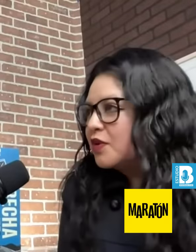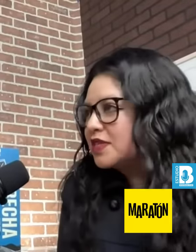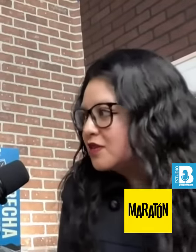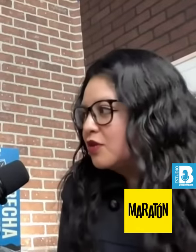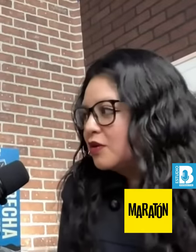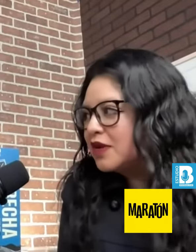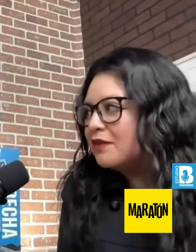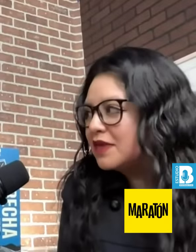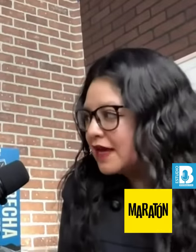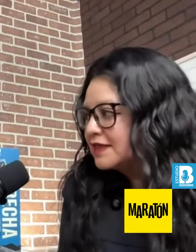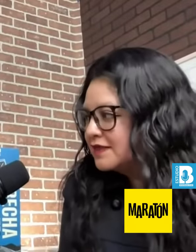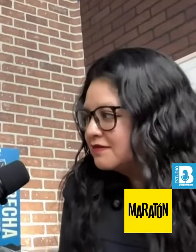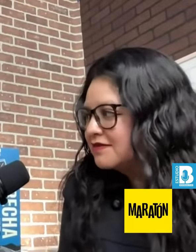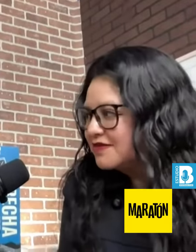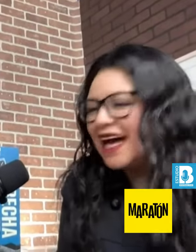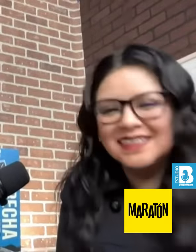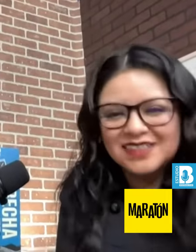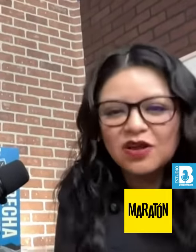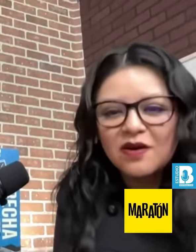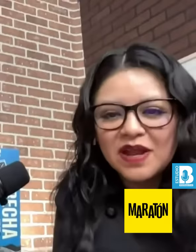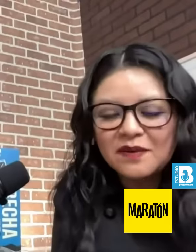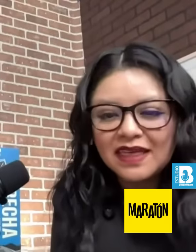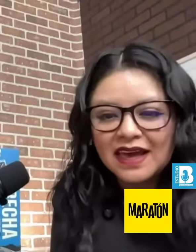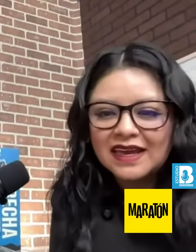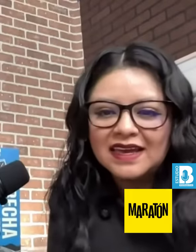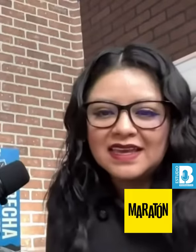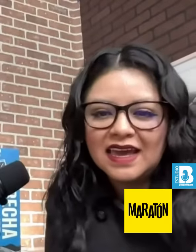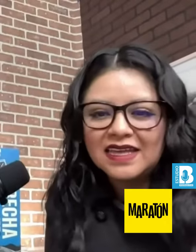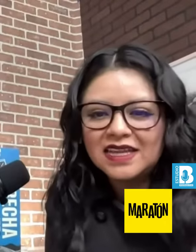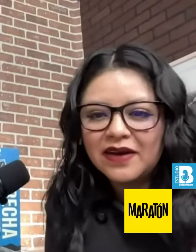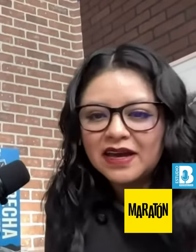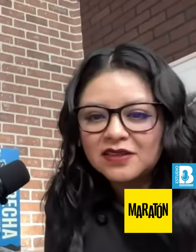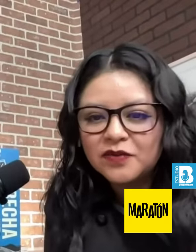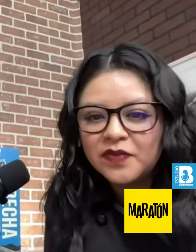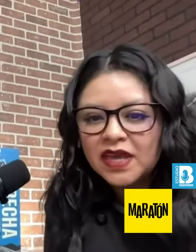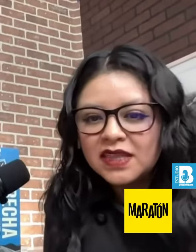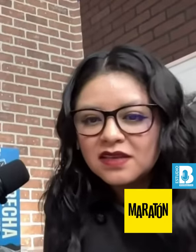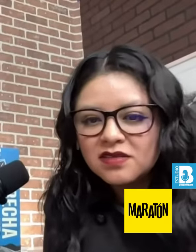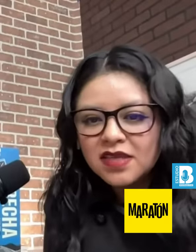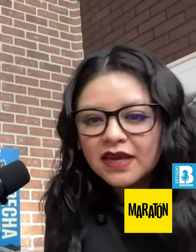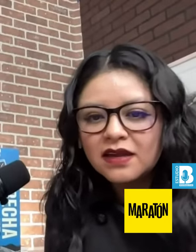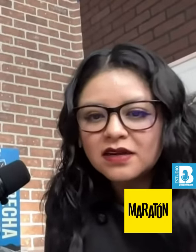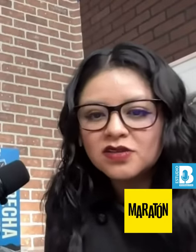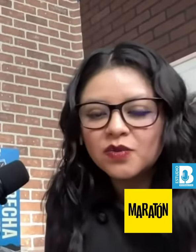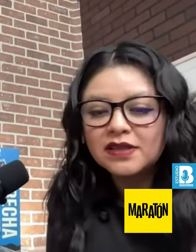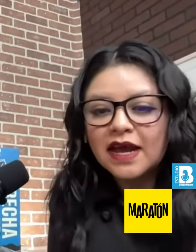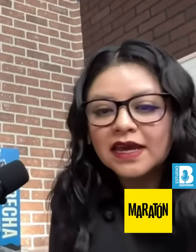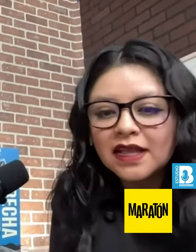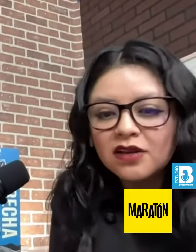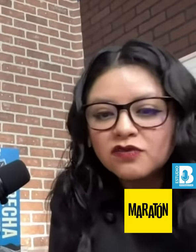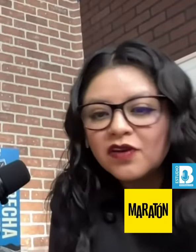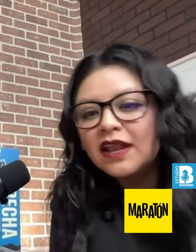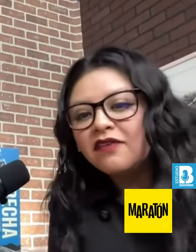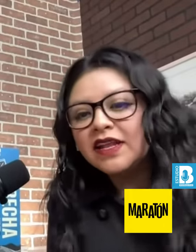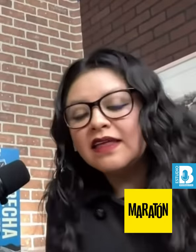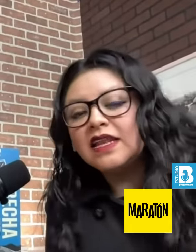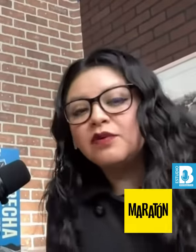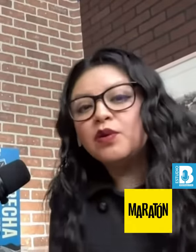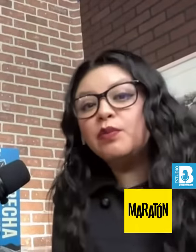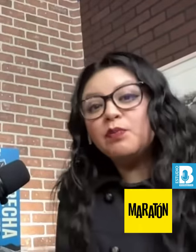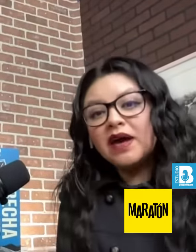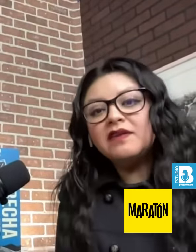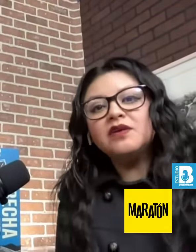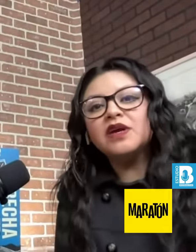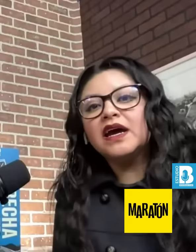entonces pues y toda una vida veteranos toda una vida ya aquí trabajando dice Ernesto Beltrán qué tal nos fue en la